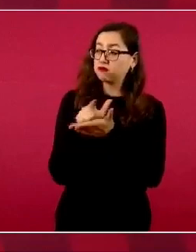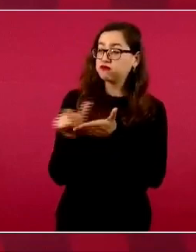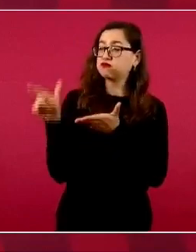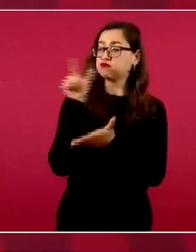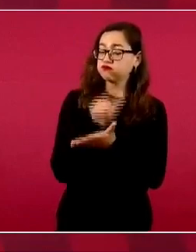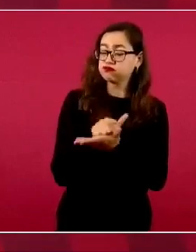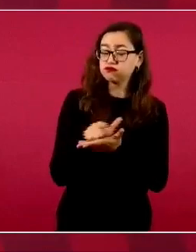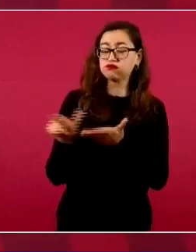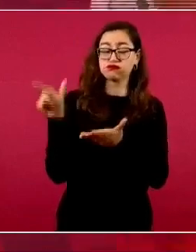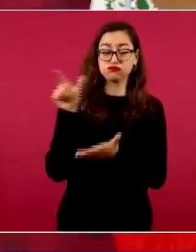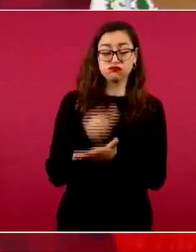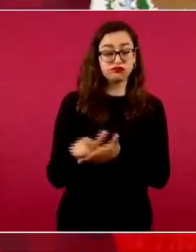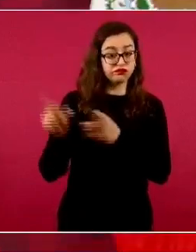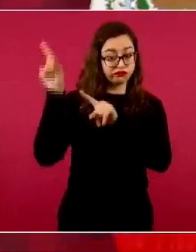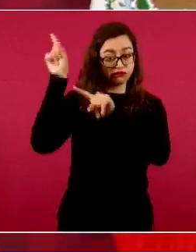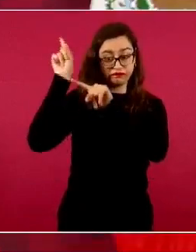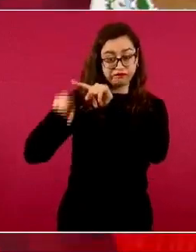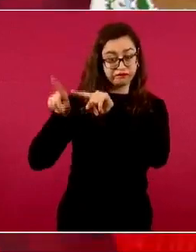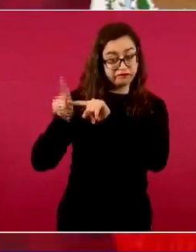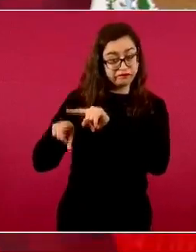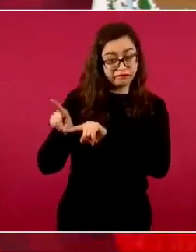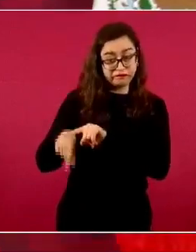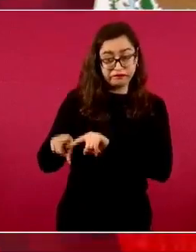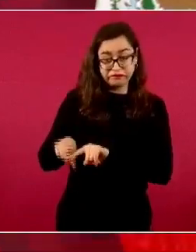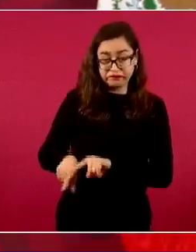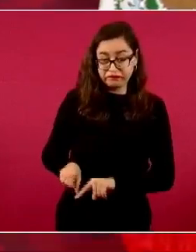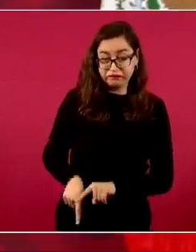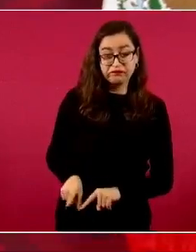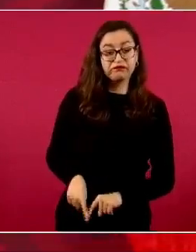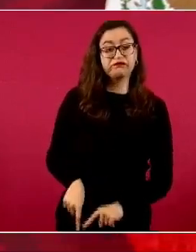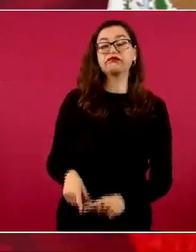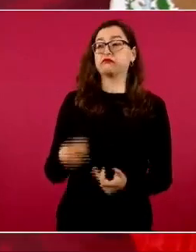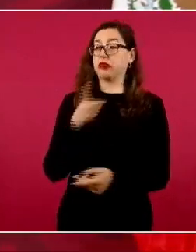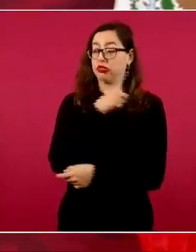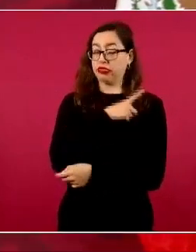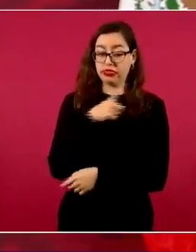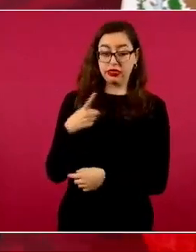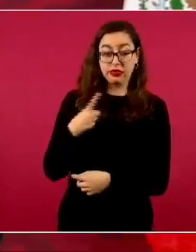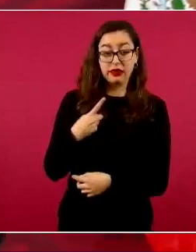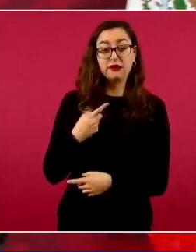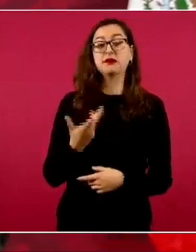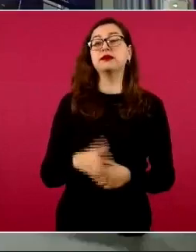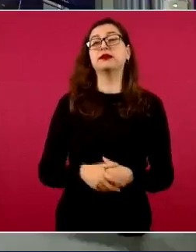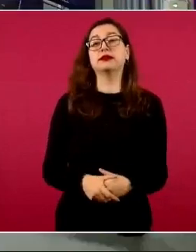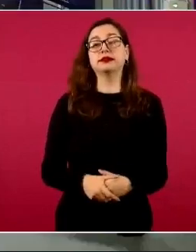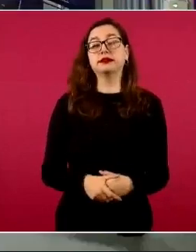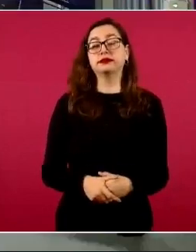Y hay que limpiar de arriba para abajo, como se limpian las escaleras.